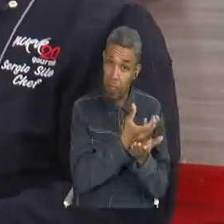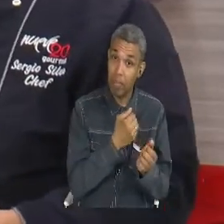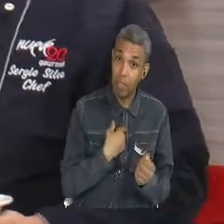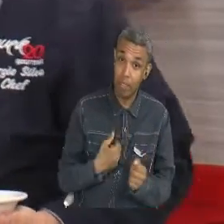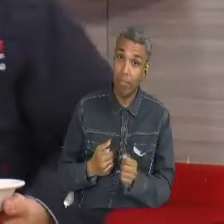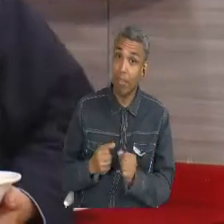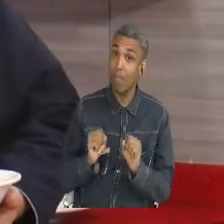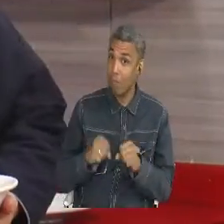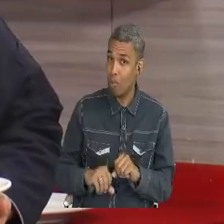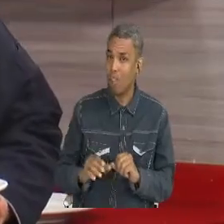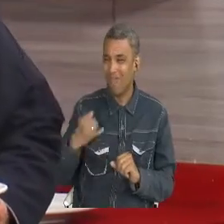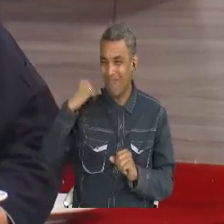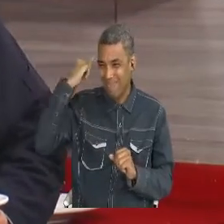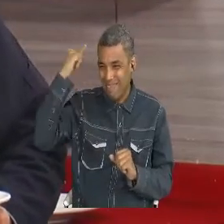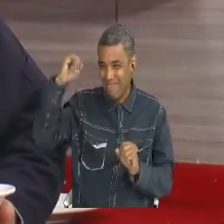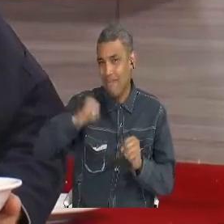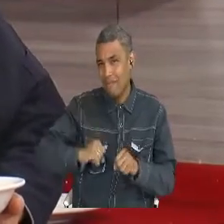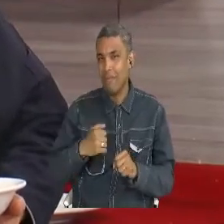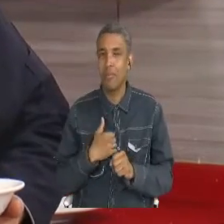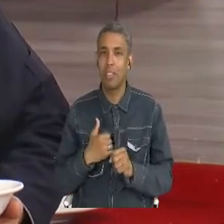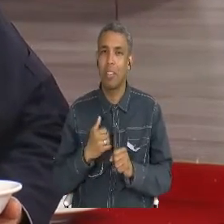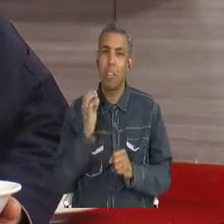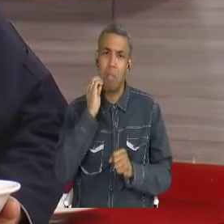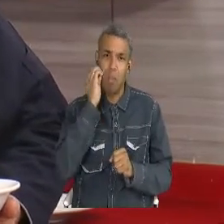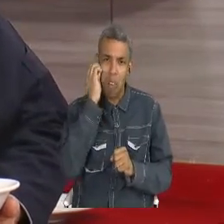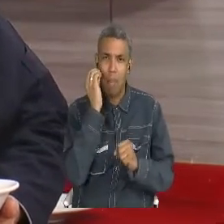compra, ese valor que